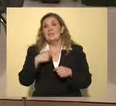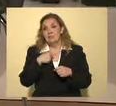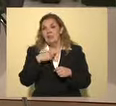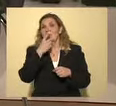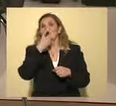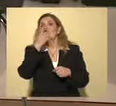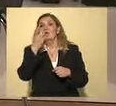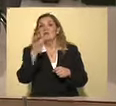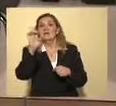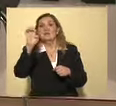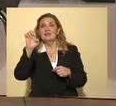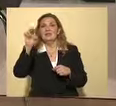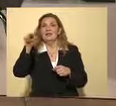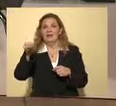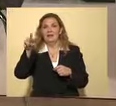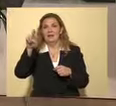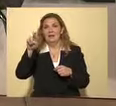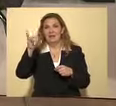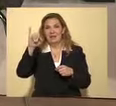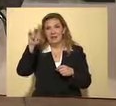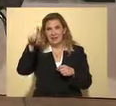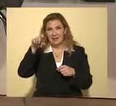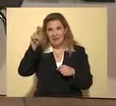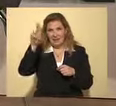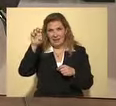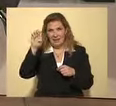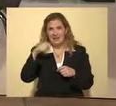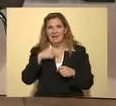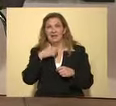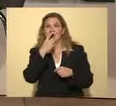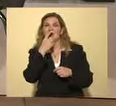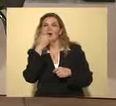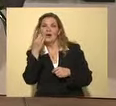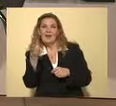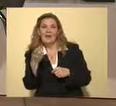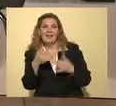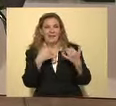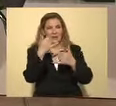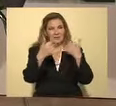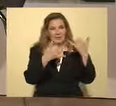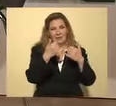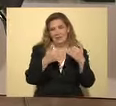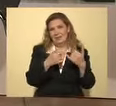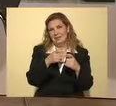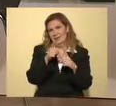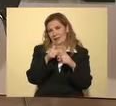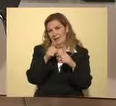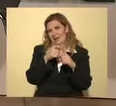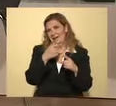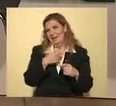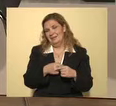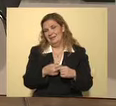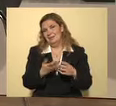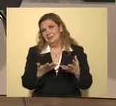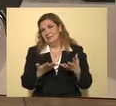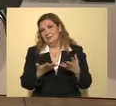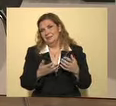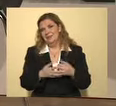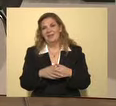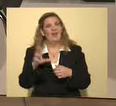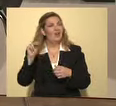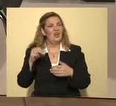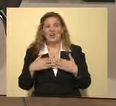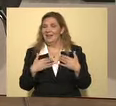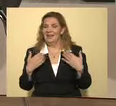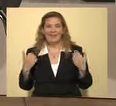dicho a Enrique. Así, ay, es Enrique. Por favor. Todos les damos esos consejos, pero nada más, pero no entiende. No le puedo cambiar, no